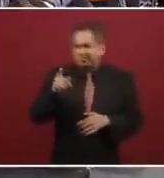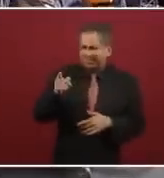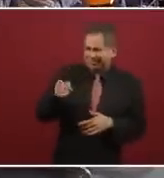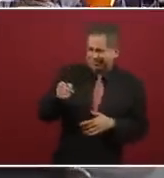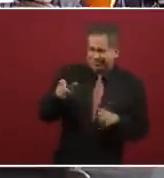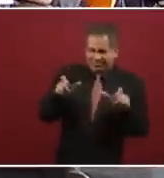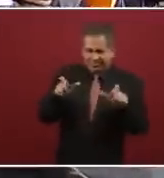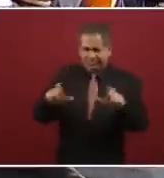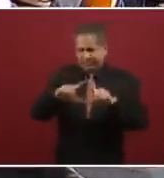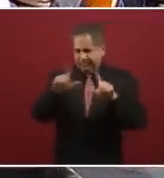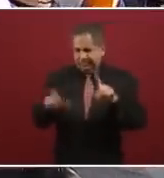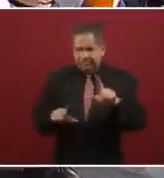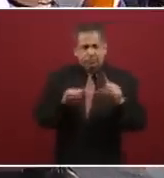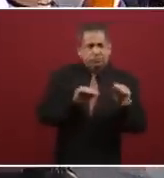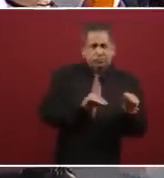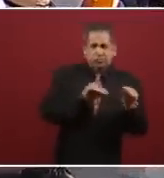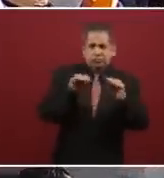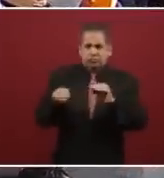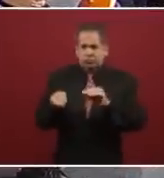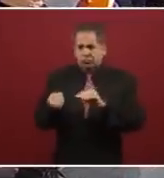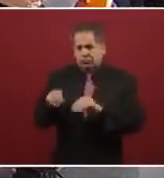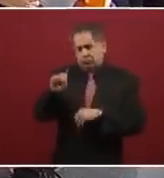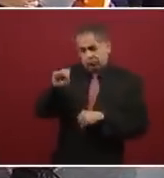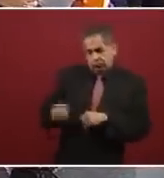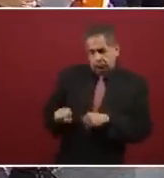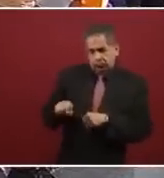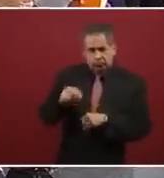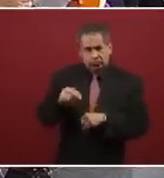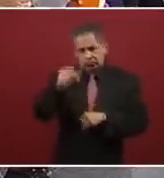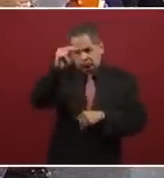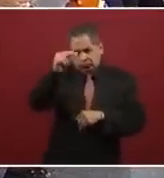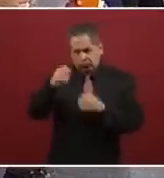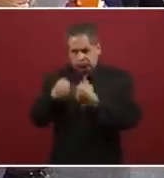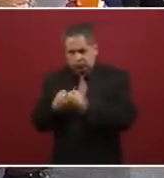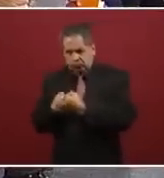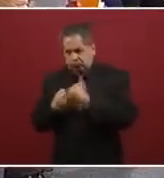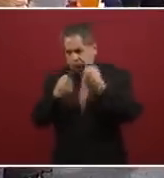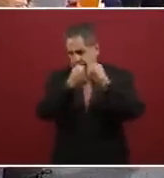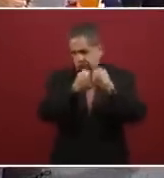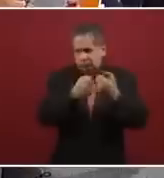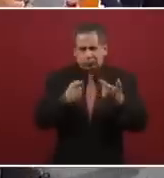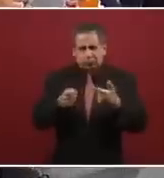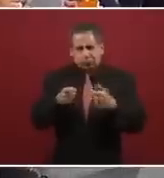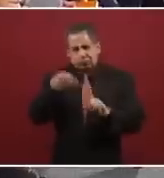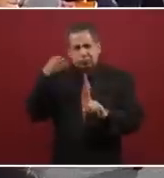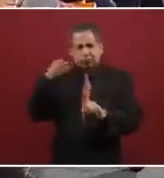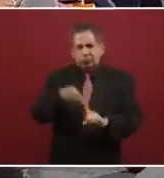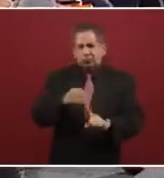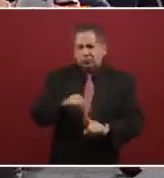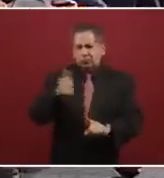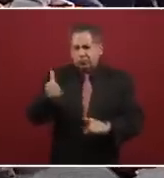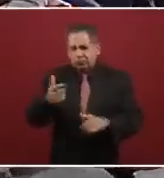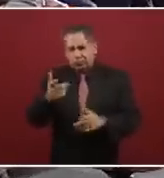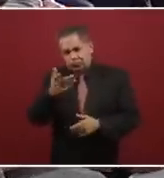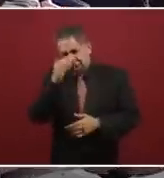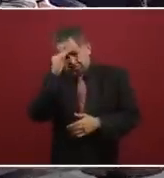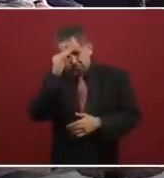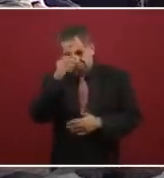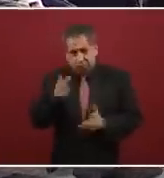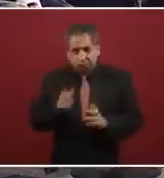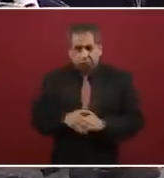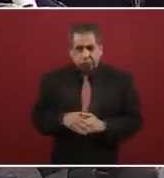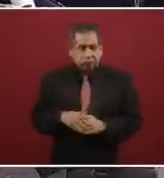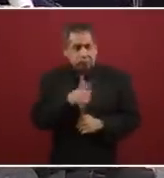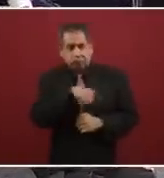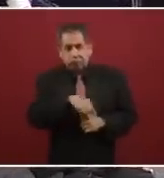Guardia Nacional se haya ido a ambas fronteras cuando su función era otra. ¿No considera, ellos